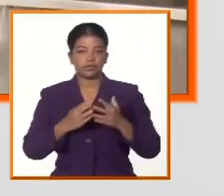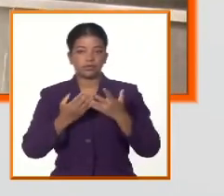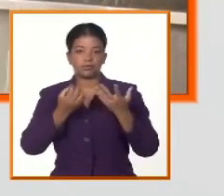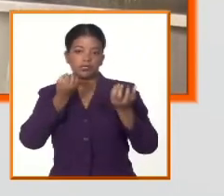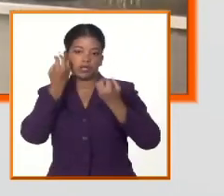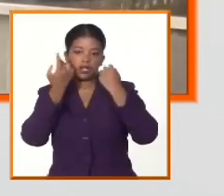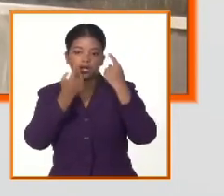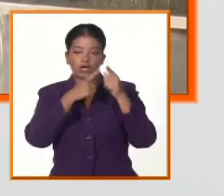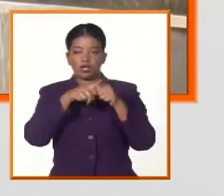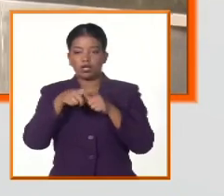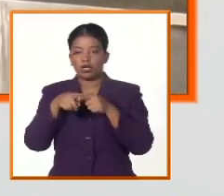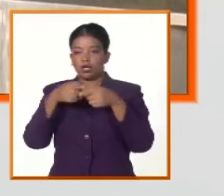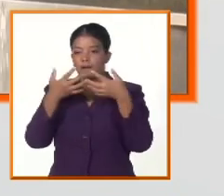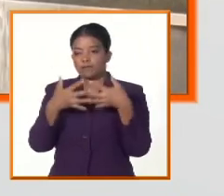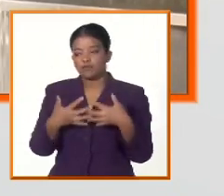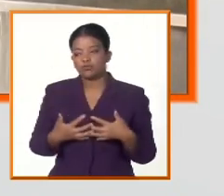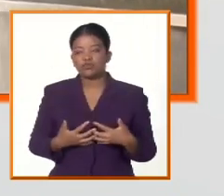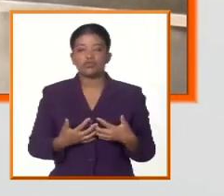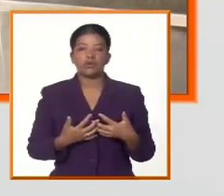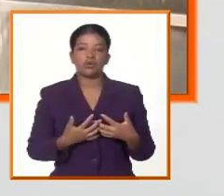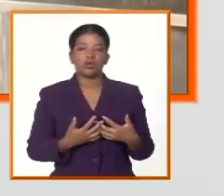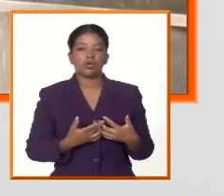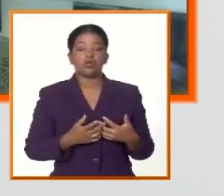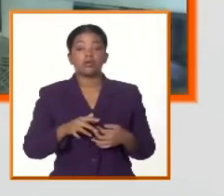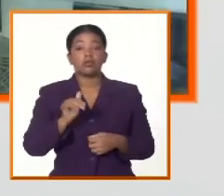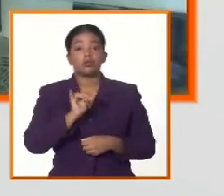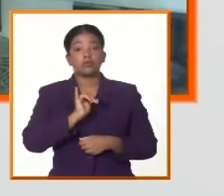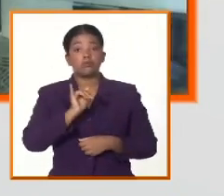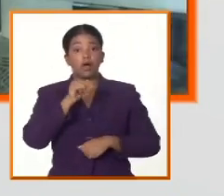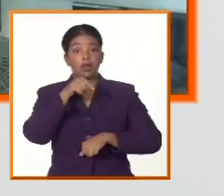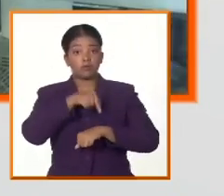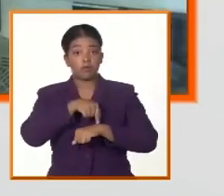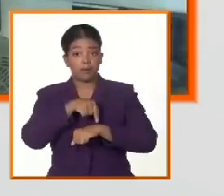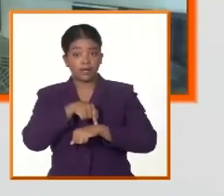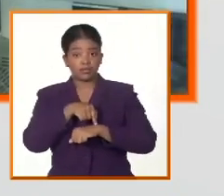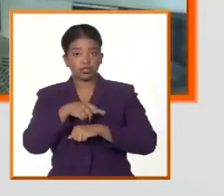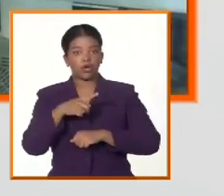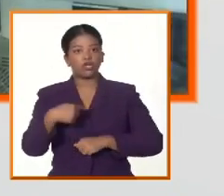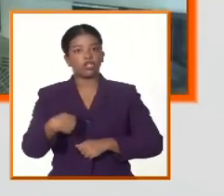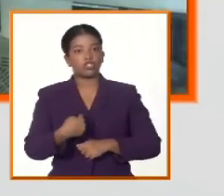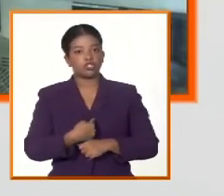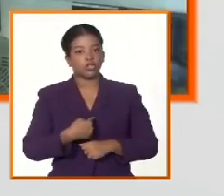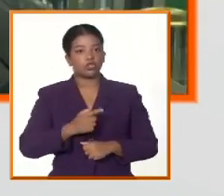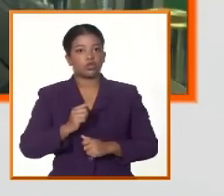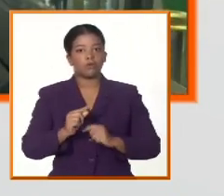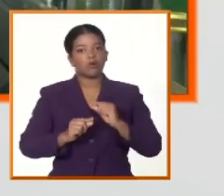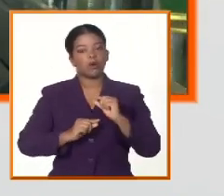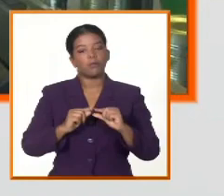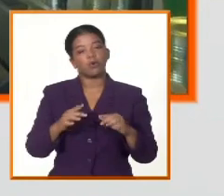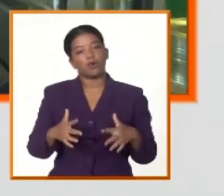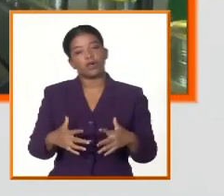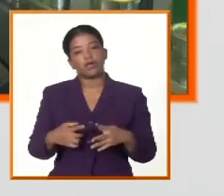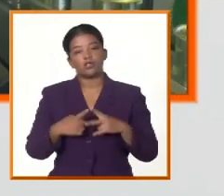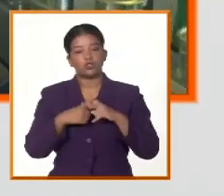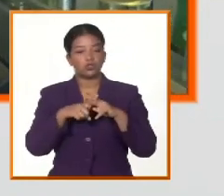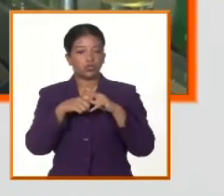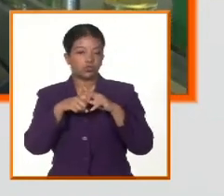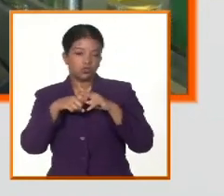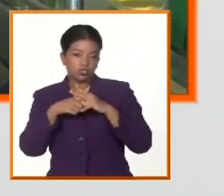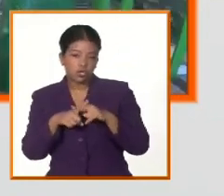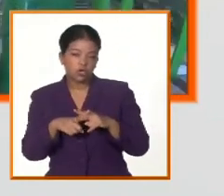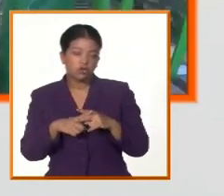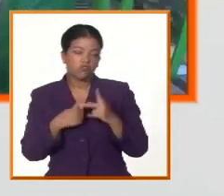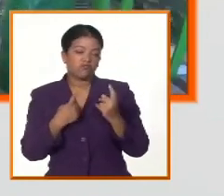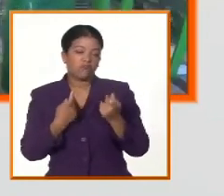productos sacarlo al mercado y ahí en ese momento Nosotros hemos ir buscando la posibilidad de irlos corrigiendo buscando y